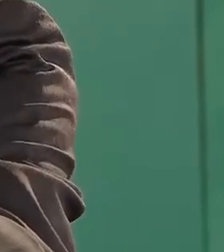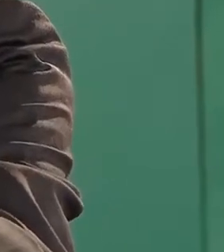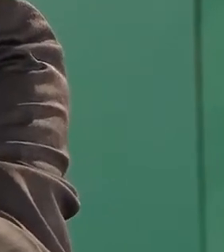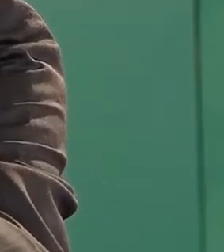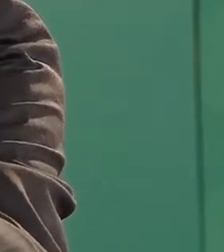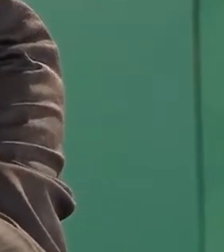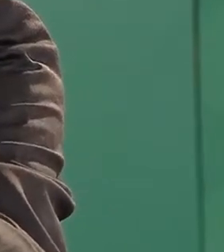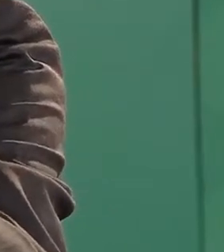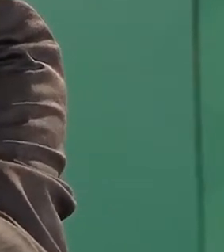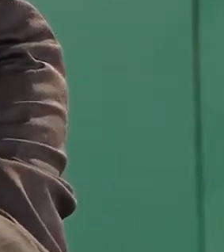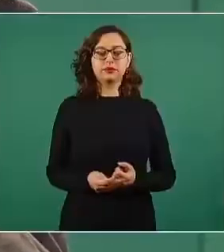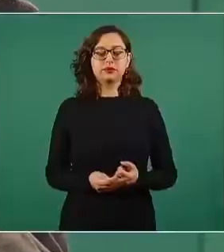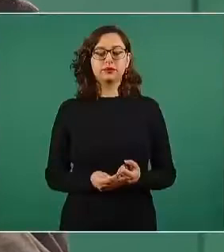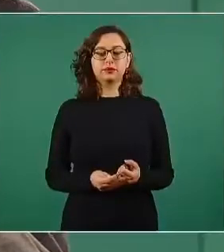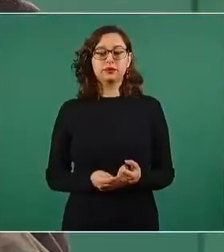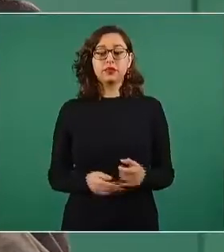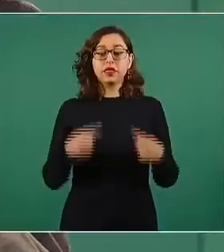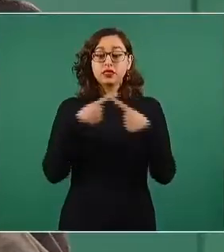sabiendo